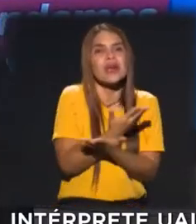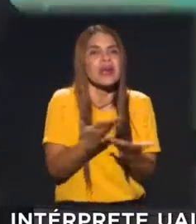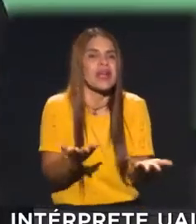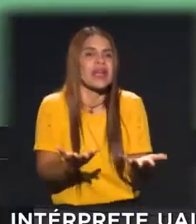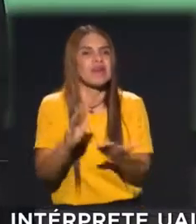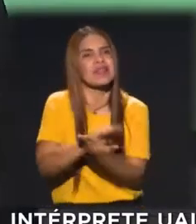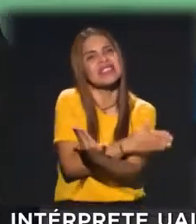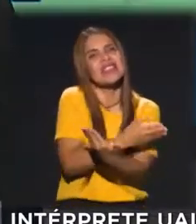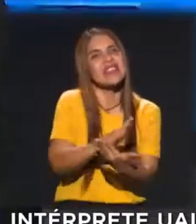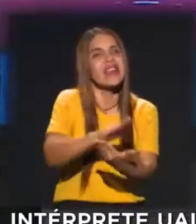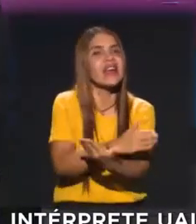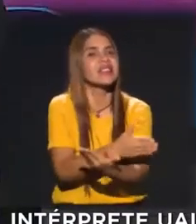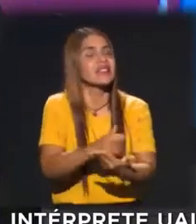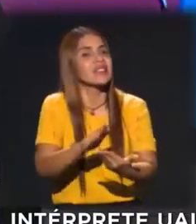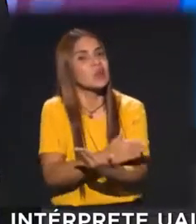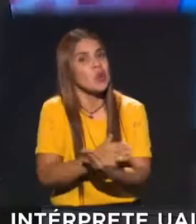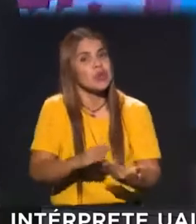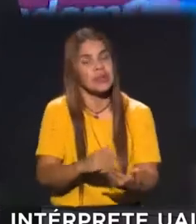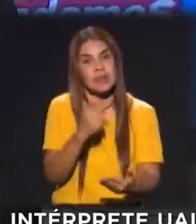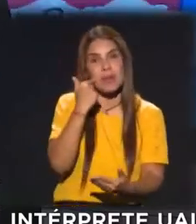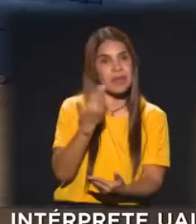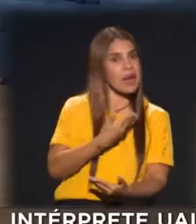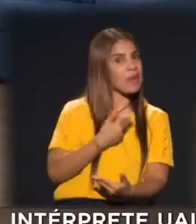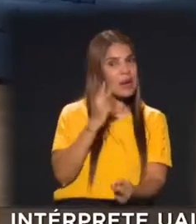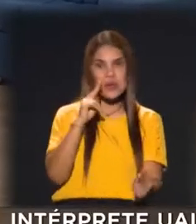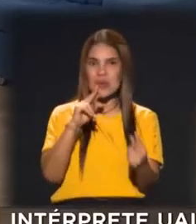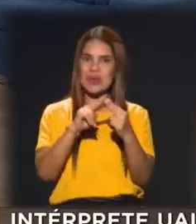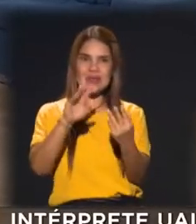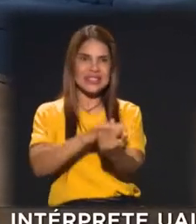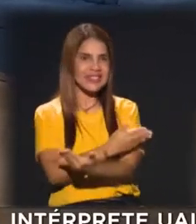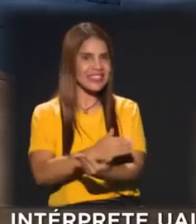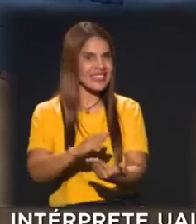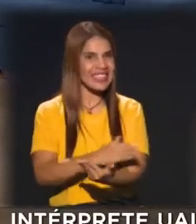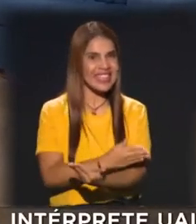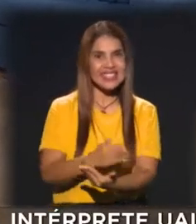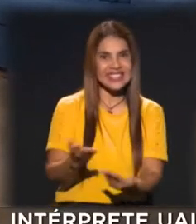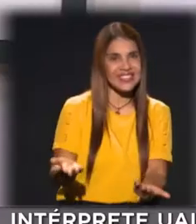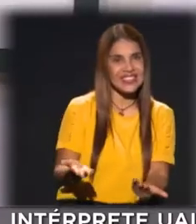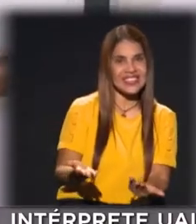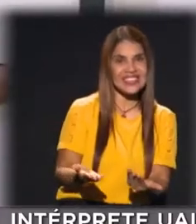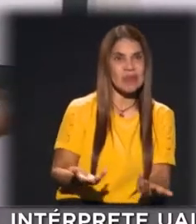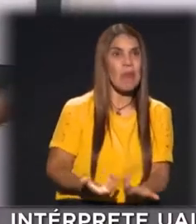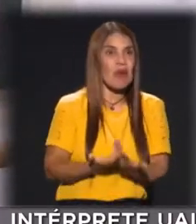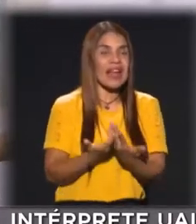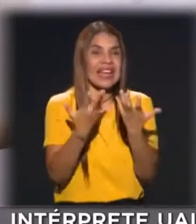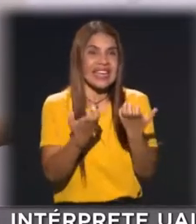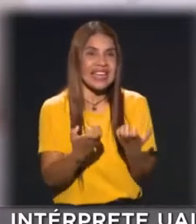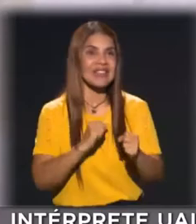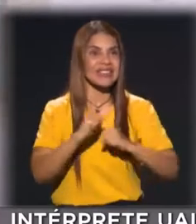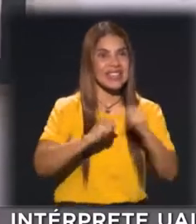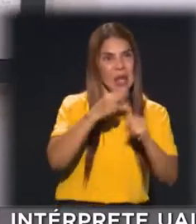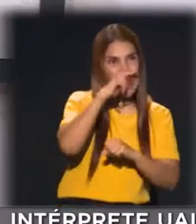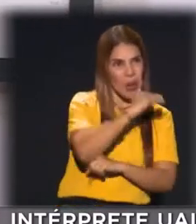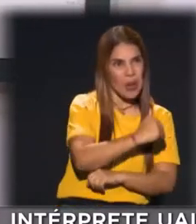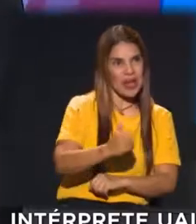de canciones? Porque no todos los papás o no todos tenemos esa capacidad que se tiene para cantar, pero queremos hacer esta actividad con